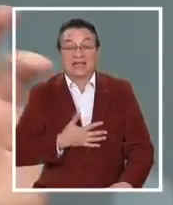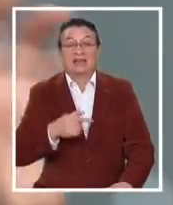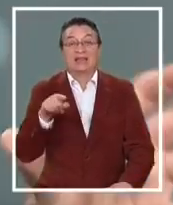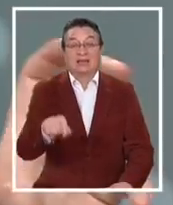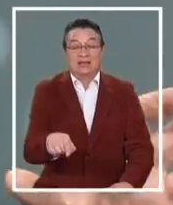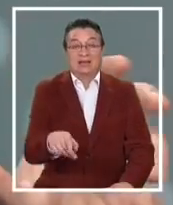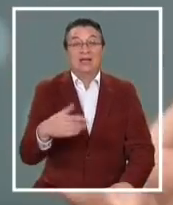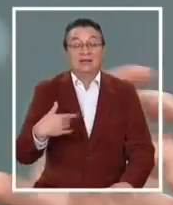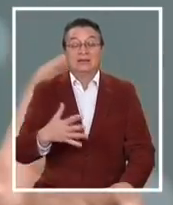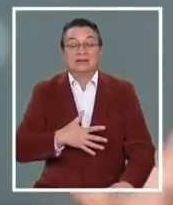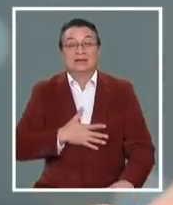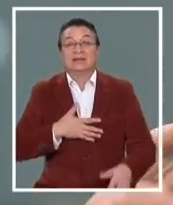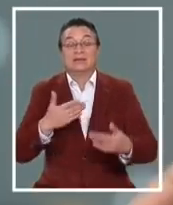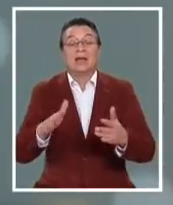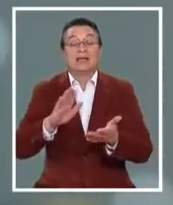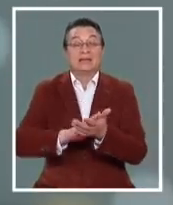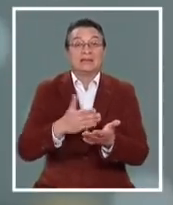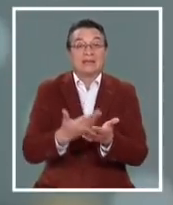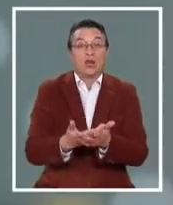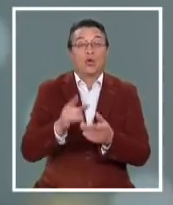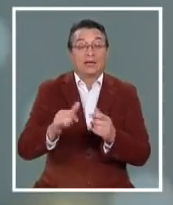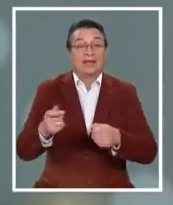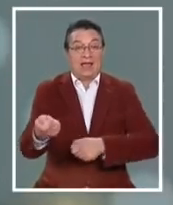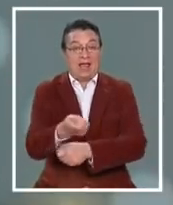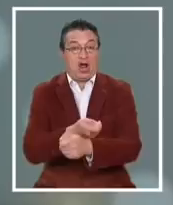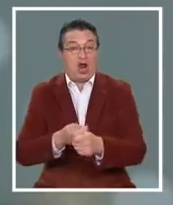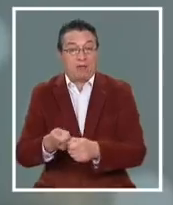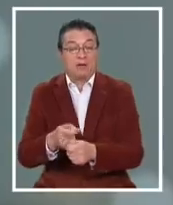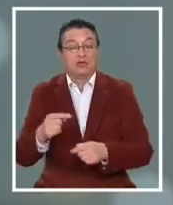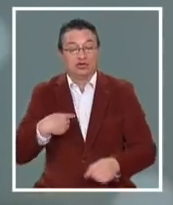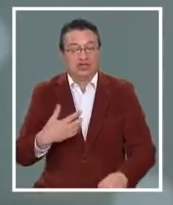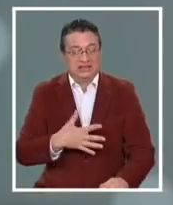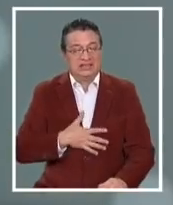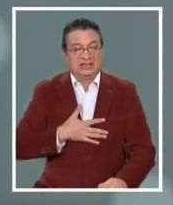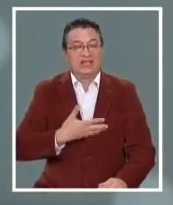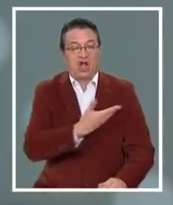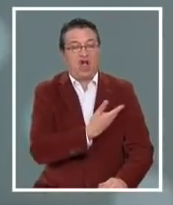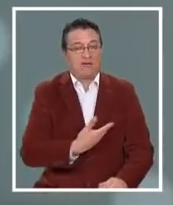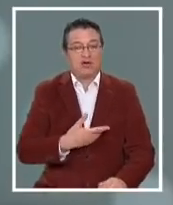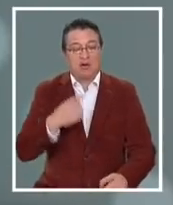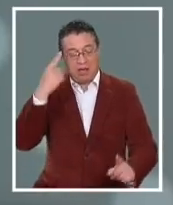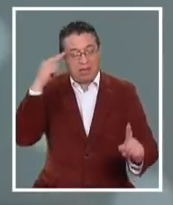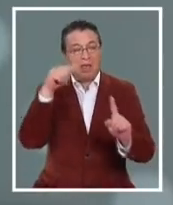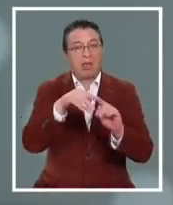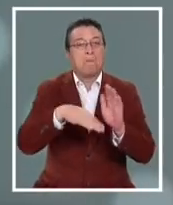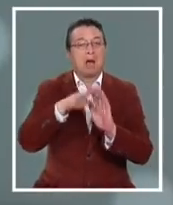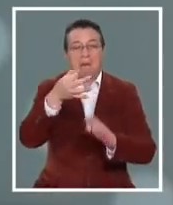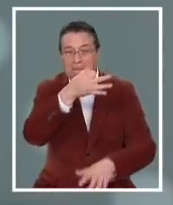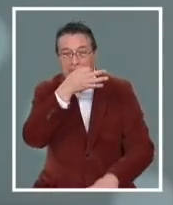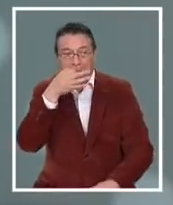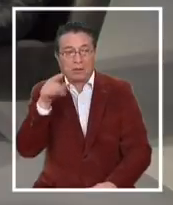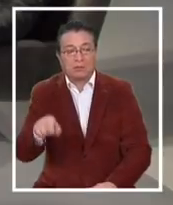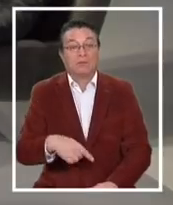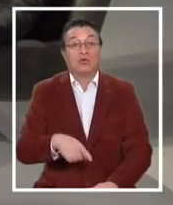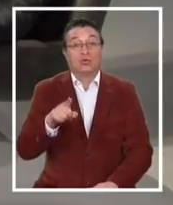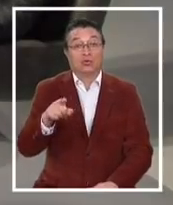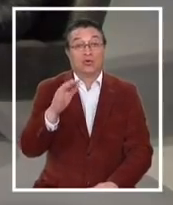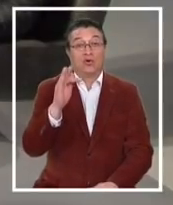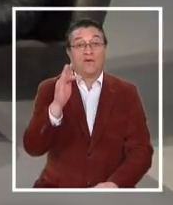que regular, digamos, la tensión entre salud y economía. Pero yo siento que el gobierno optó por la economía. Francisco, ¿tú coincides con eso?